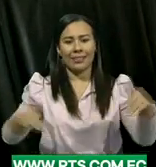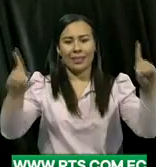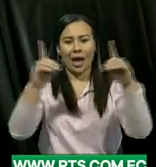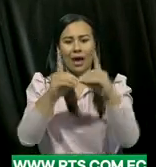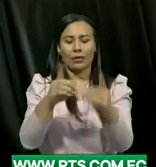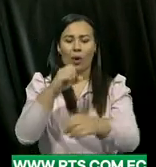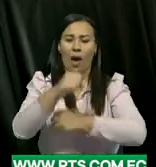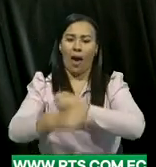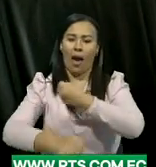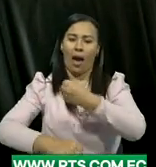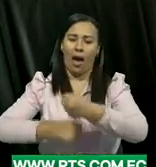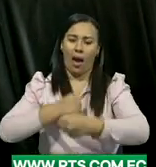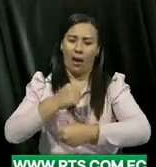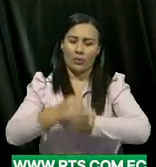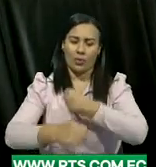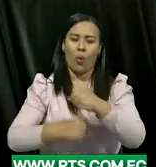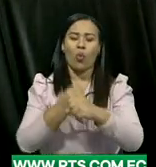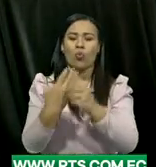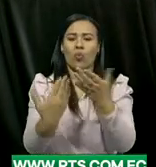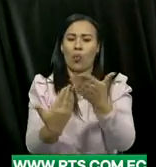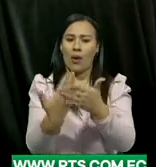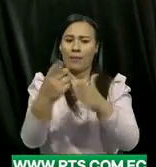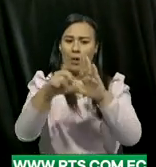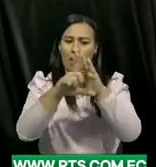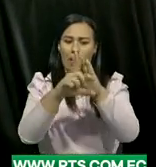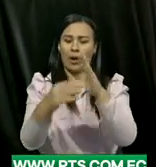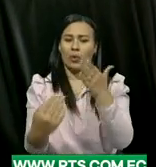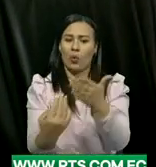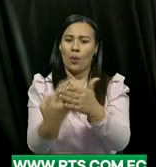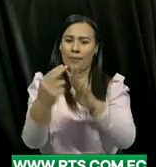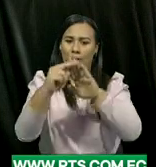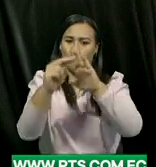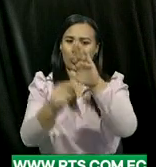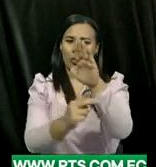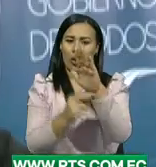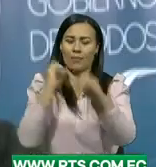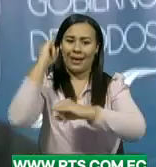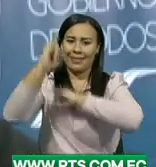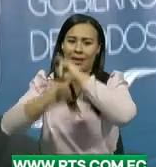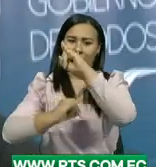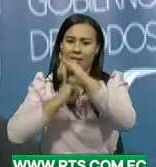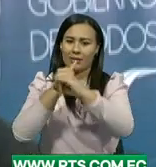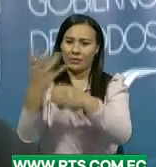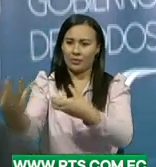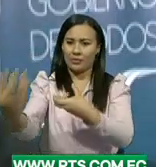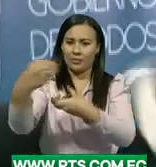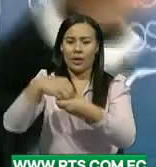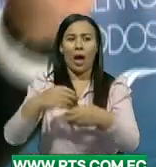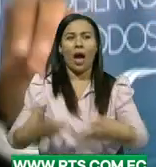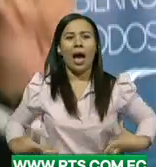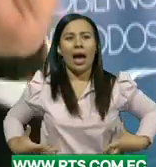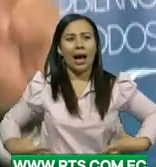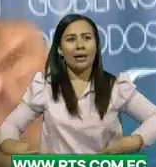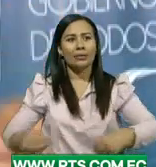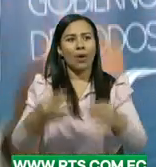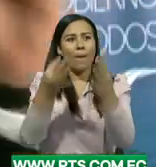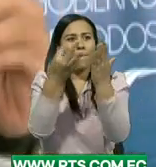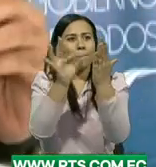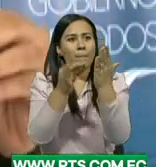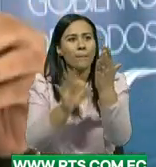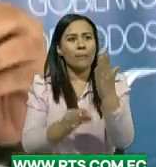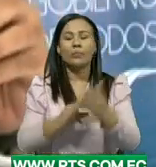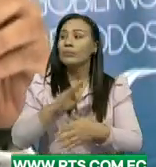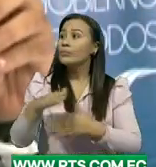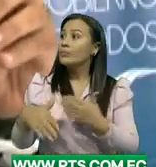varios años a las normativas de la Organización de Aviación Civil Internacional. El costo estimado del proyecto de los bienes y servicios que